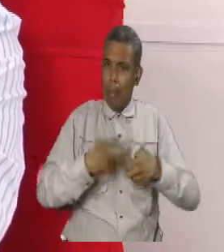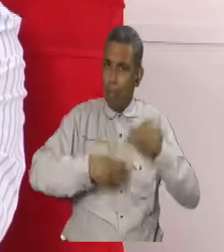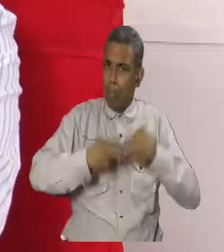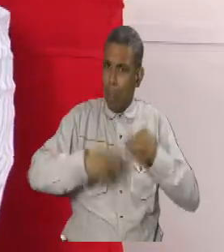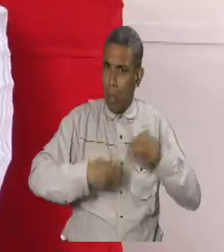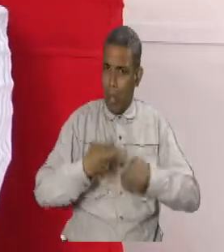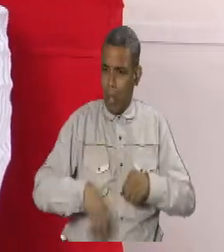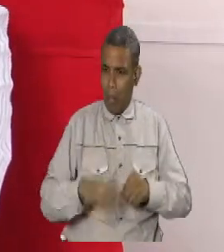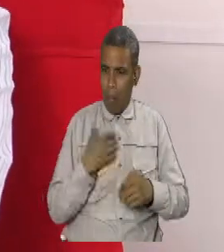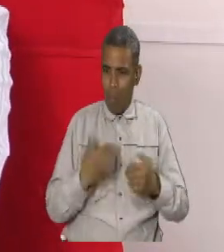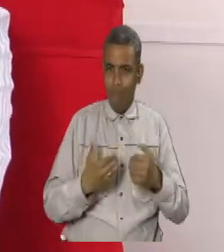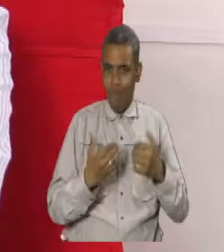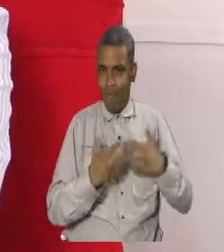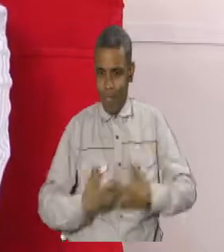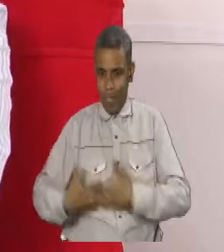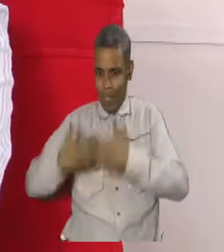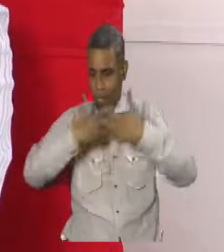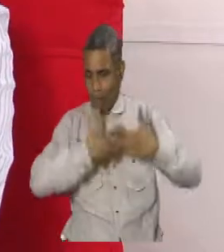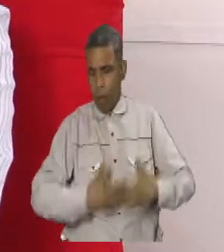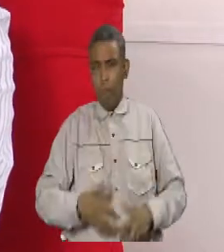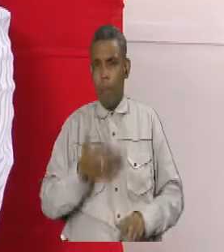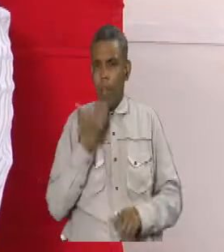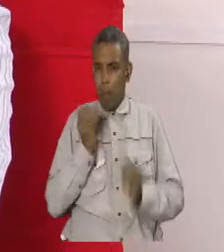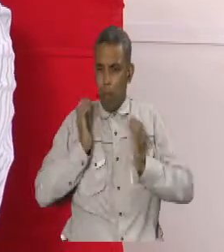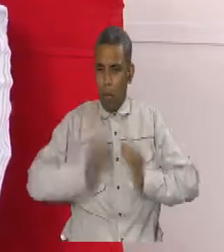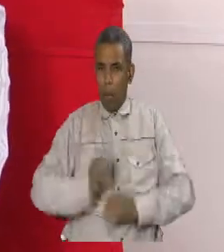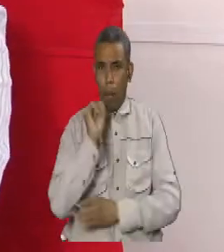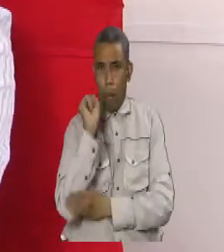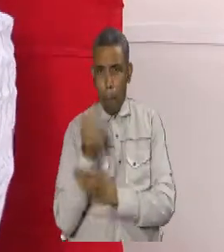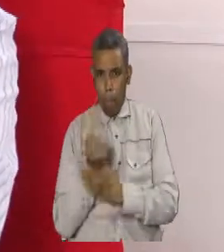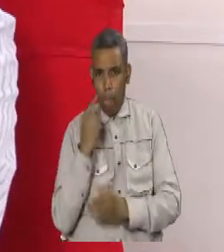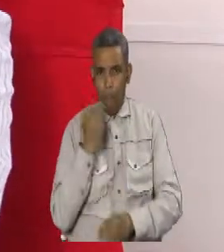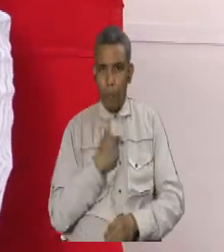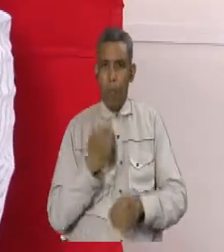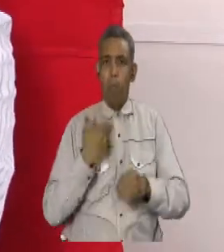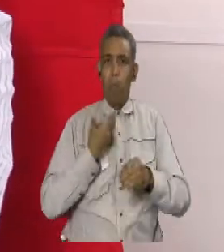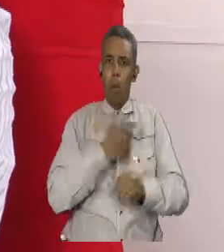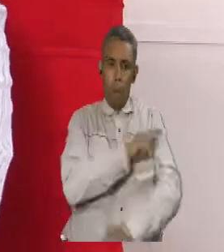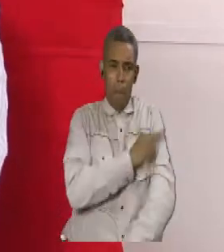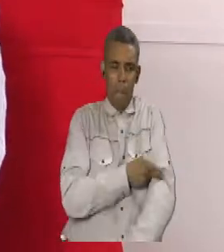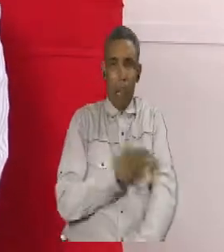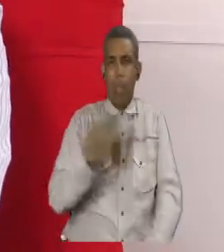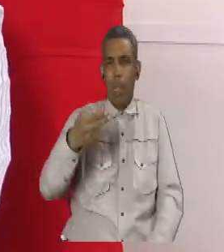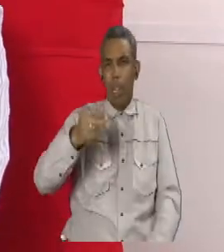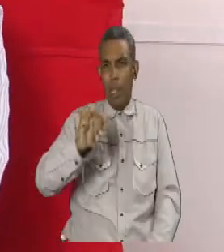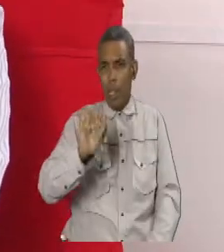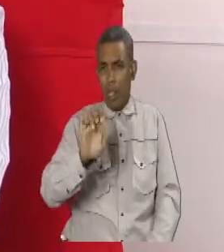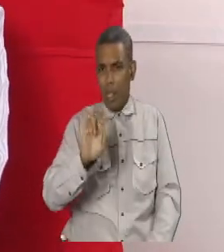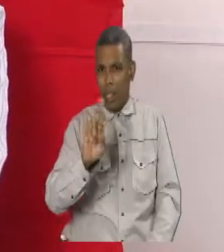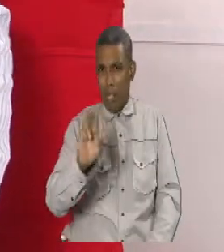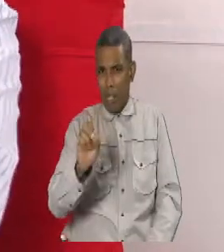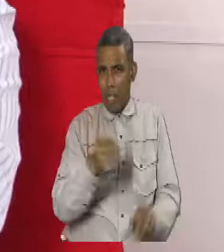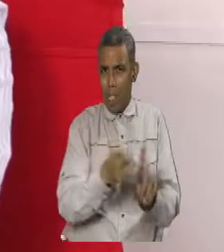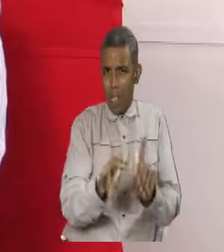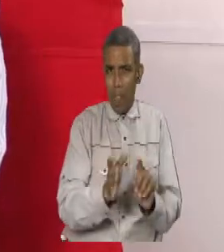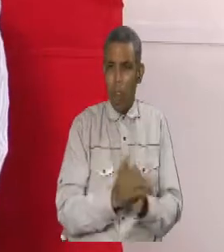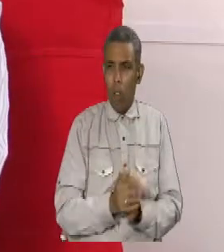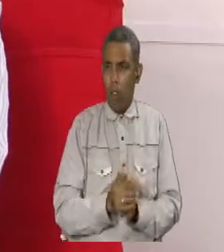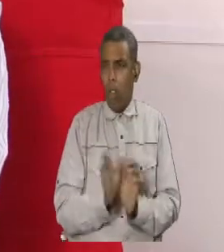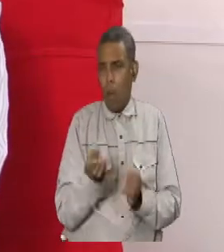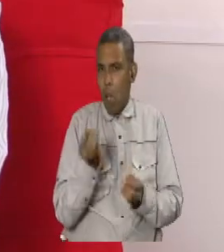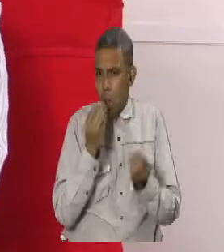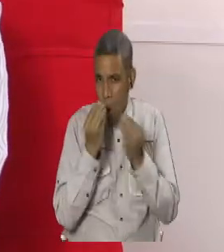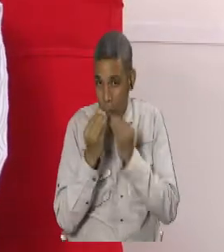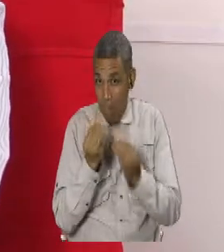androgenética, son pérdidas de hierro, mala alimentación, dietas mal llevadas, llevan a una pérdida de cabello. Hay